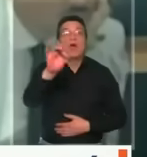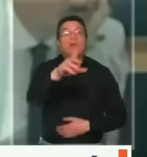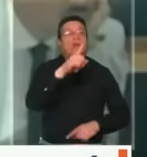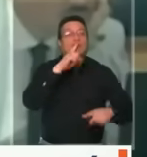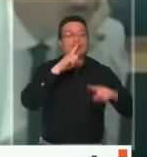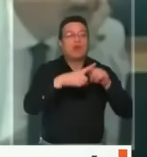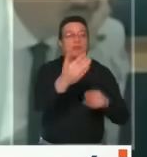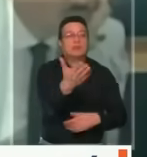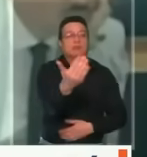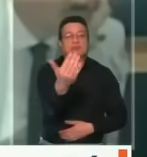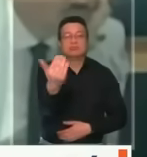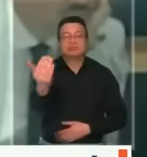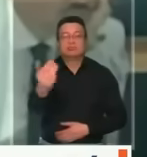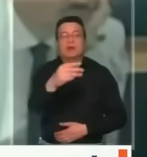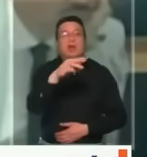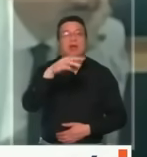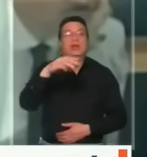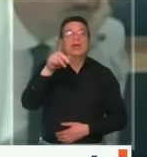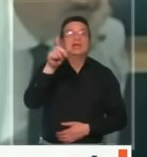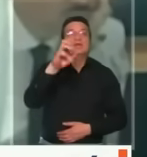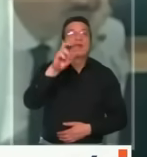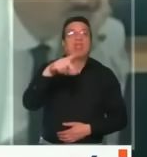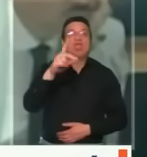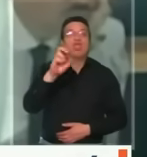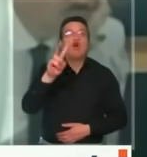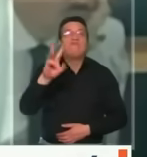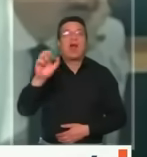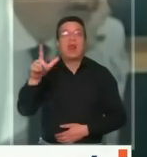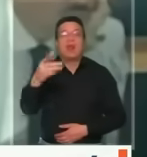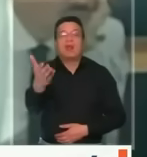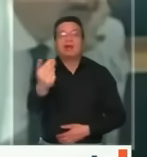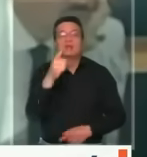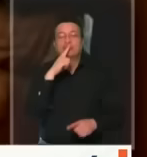completo. Don Manuel Sandoval.